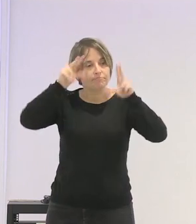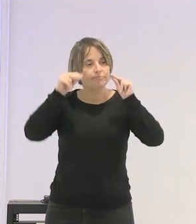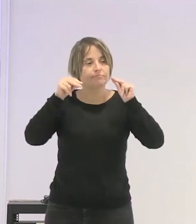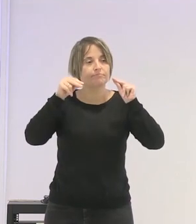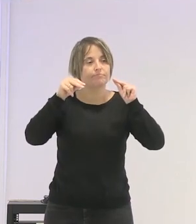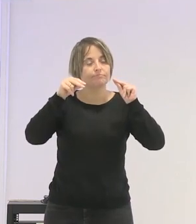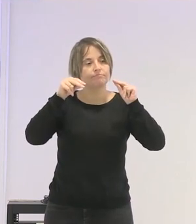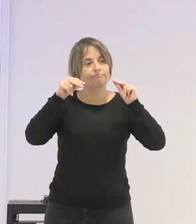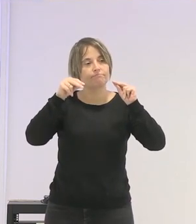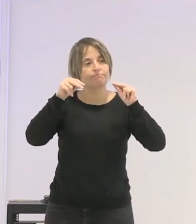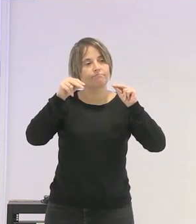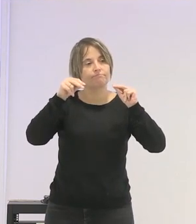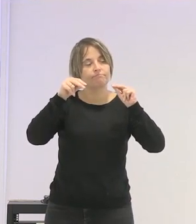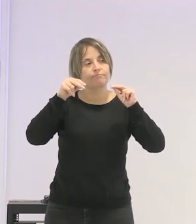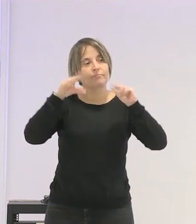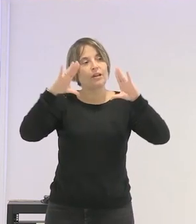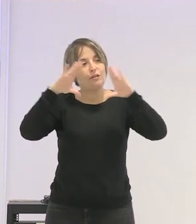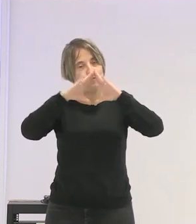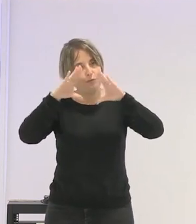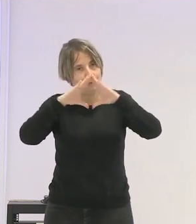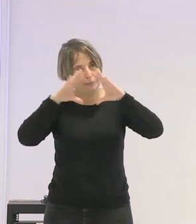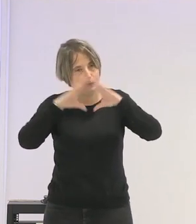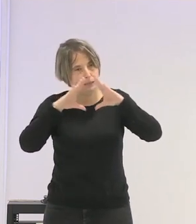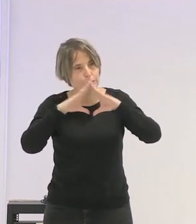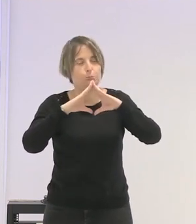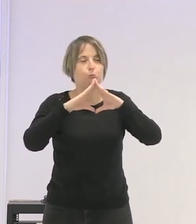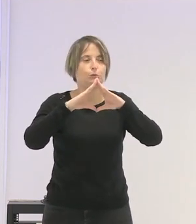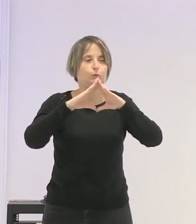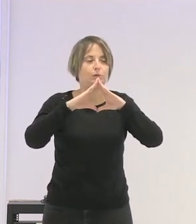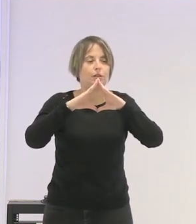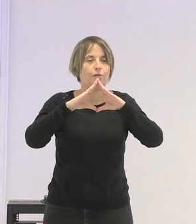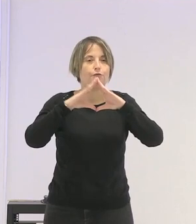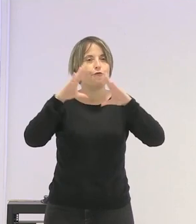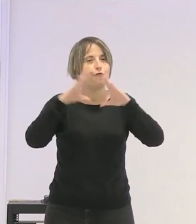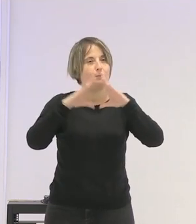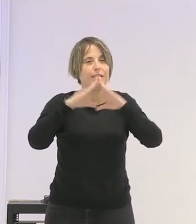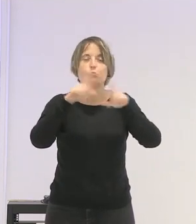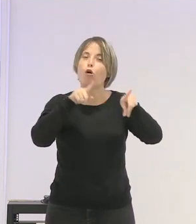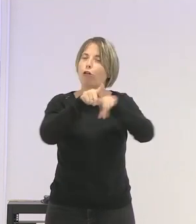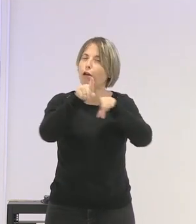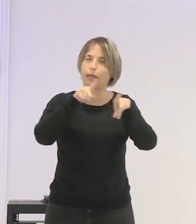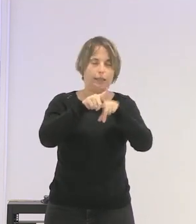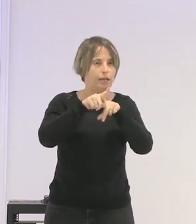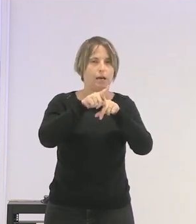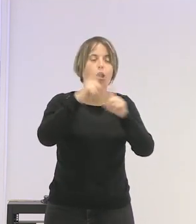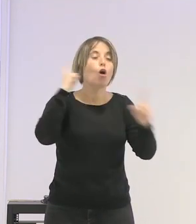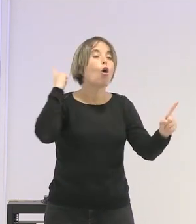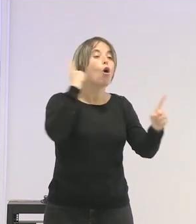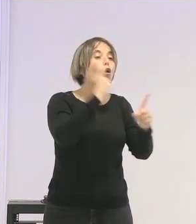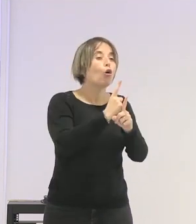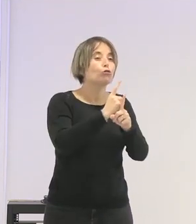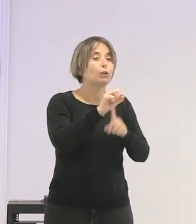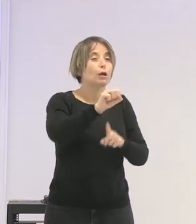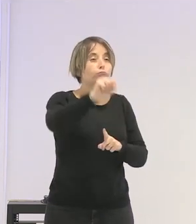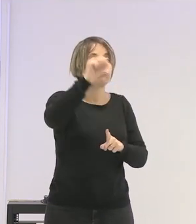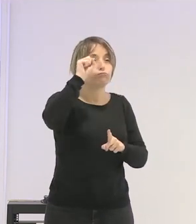yo diría que el feminismo que necesitamos o la crítica que necesitamos es triple. Es por un lado contra el neoliberalismo, ¿no?